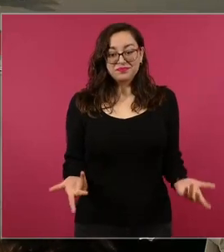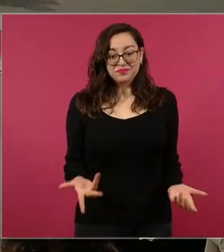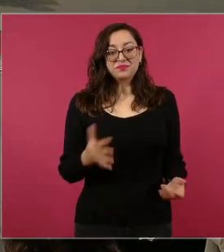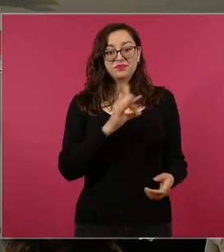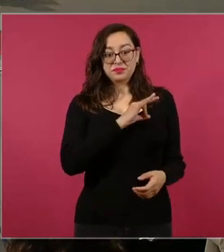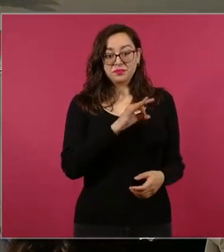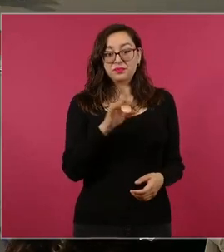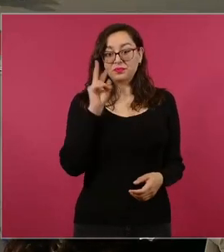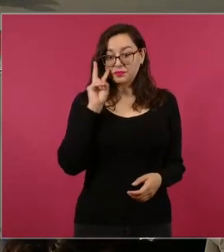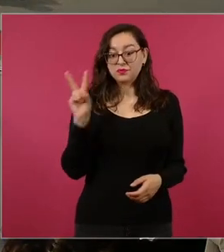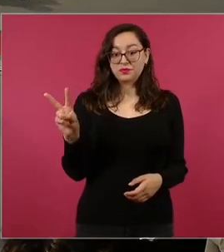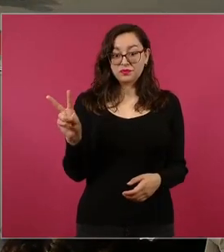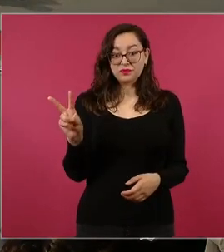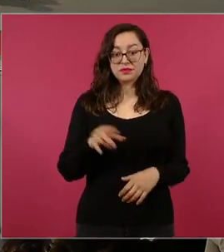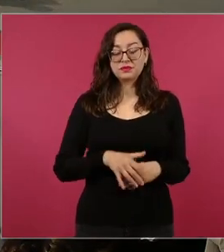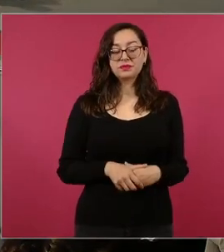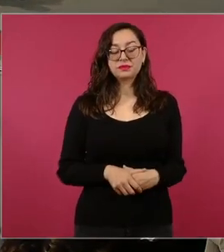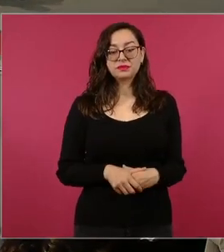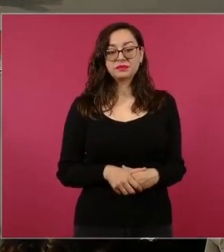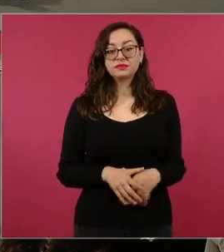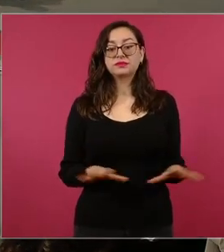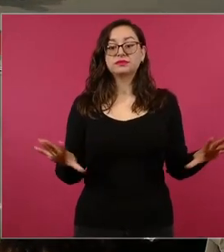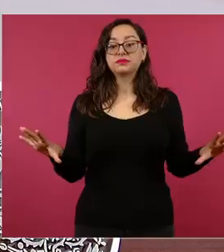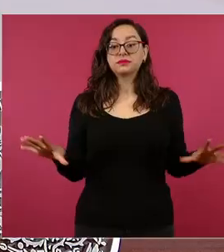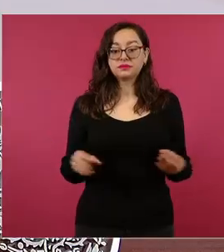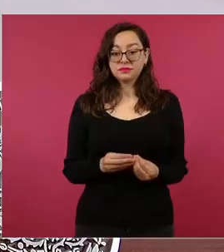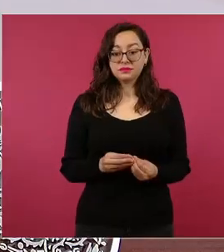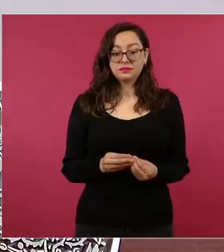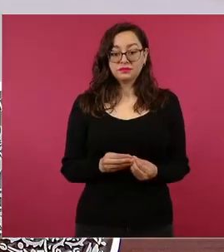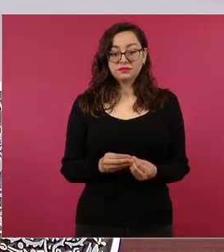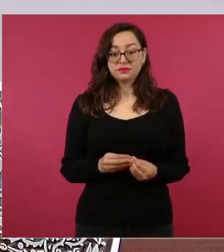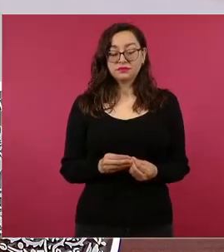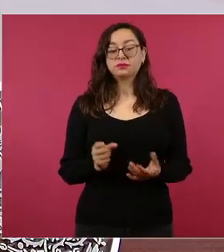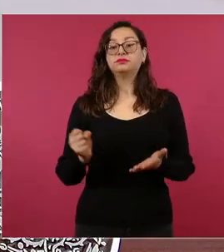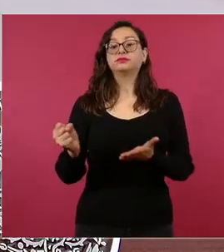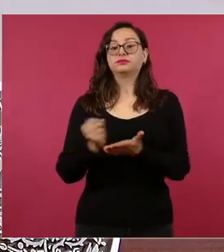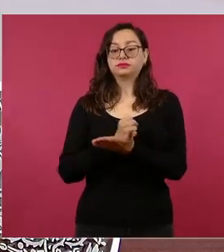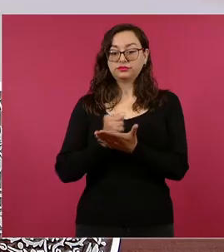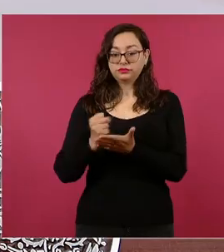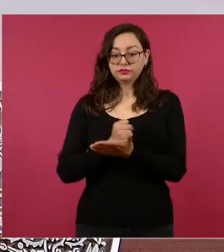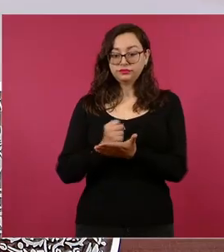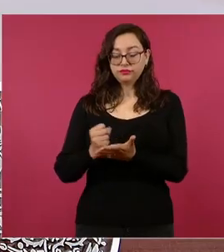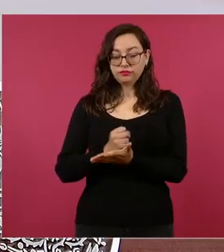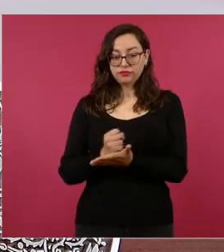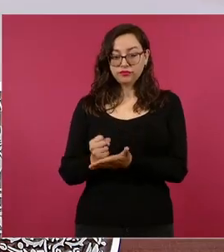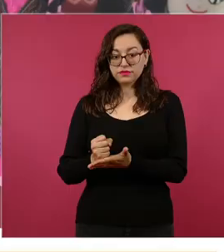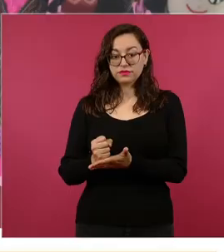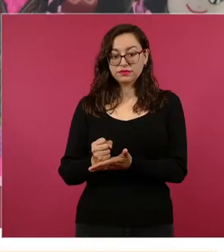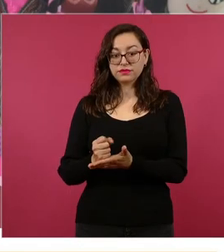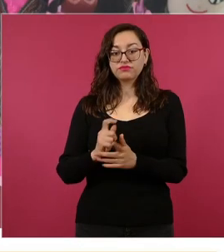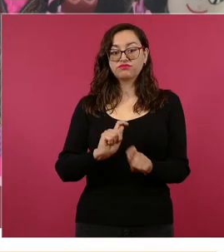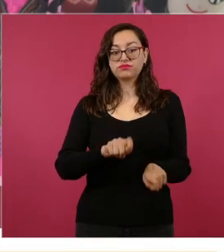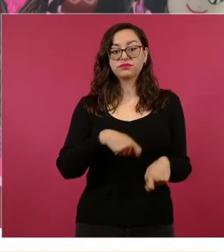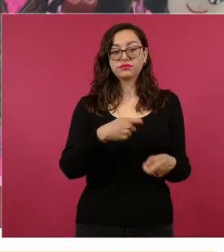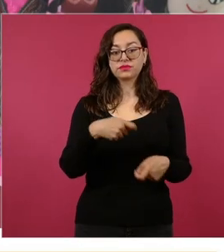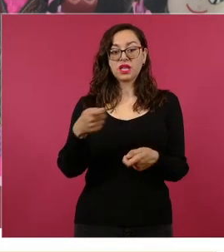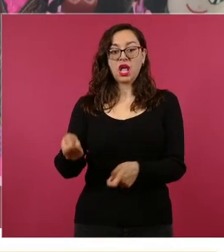en, aquí el número total, como ven ustedes, de créditos otorgados en esta administración